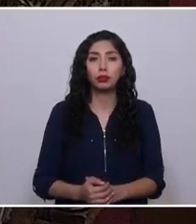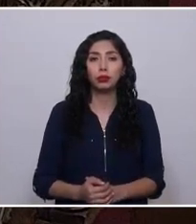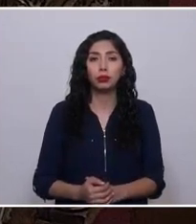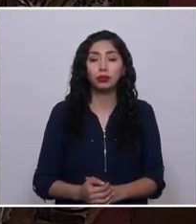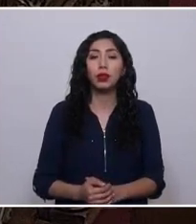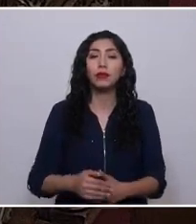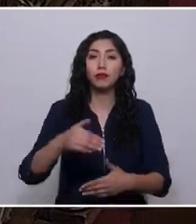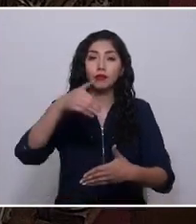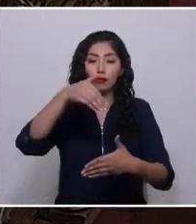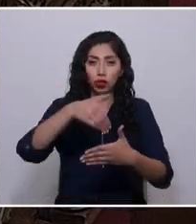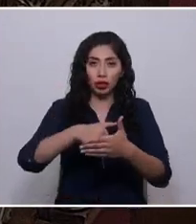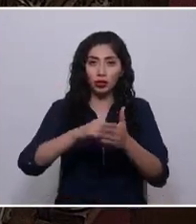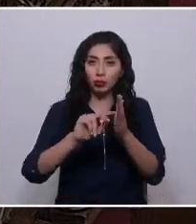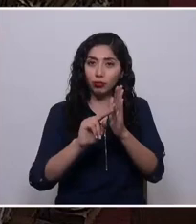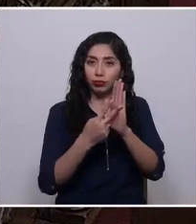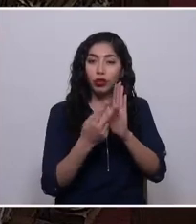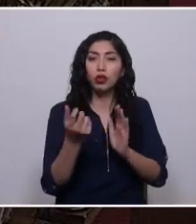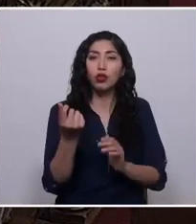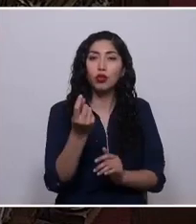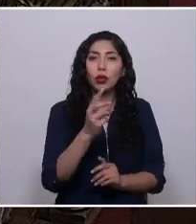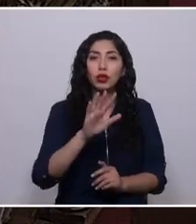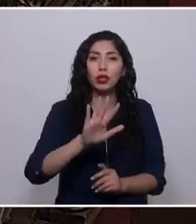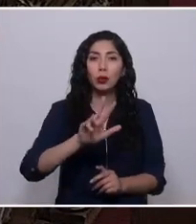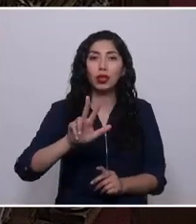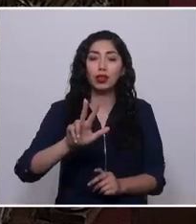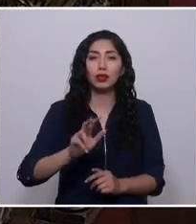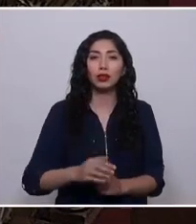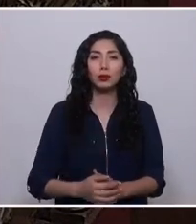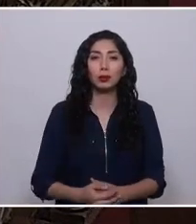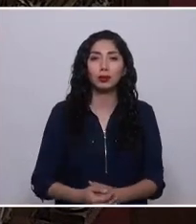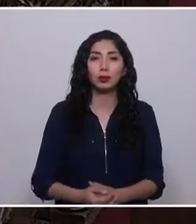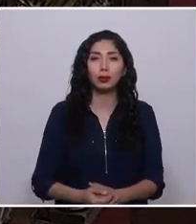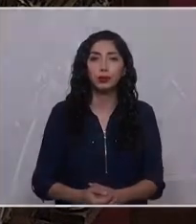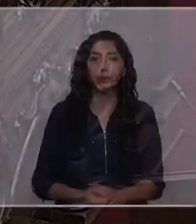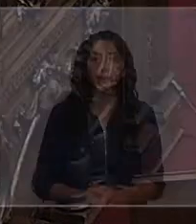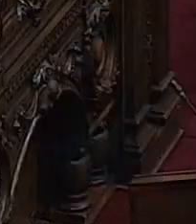En votación la indicación número 58.